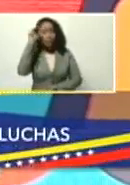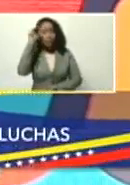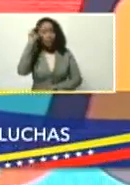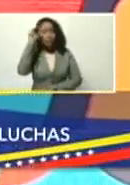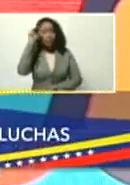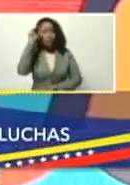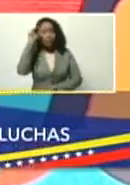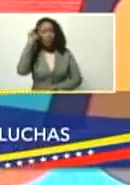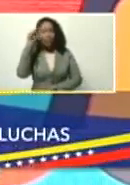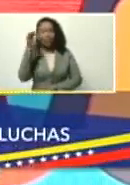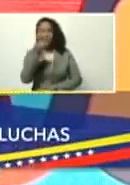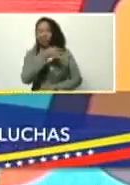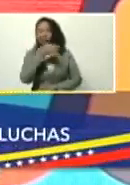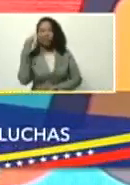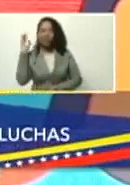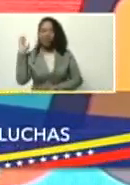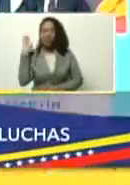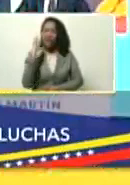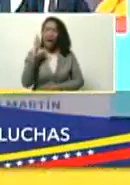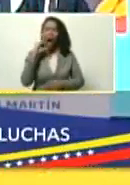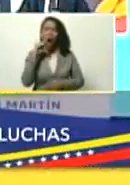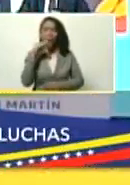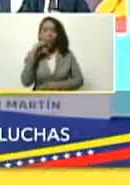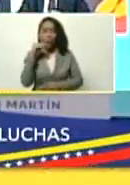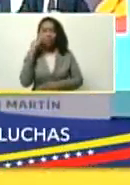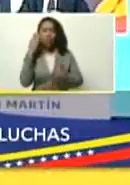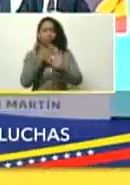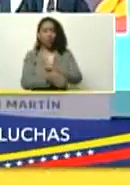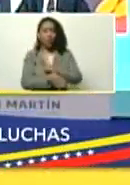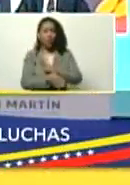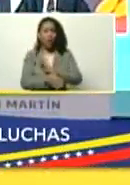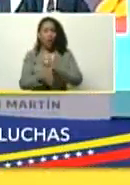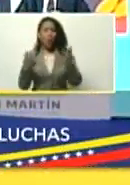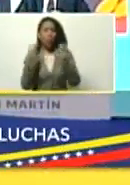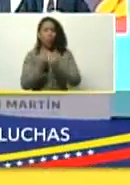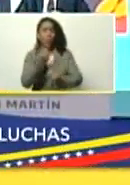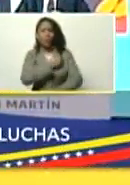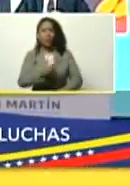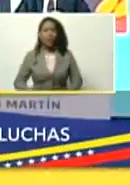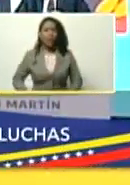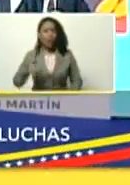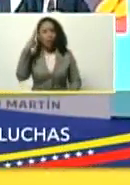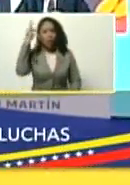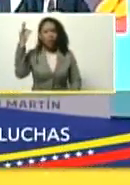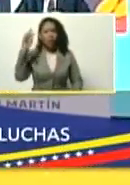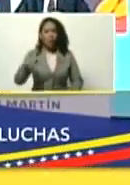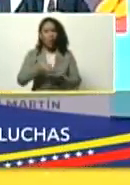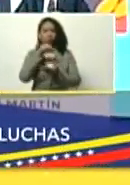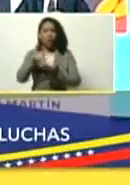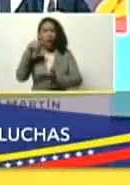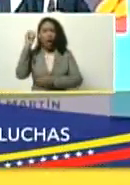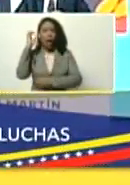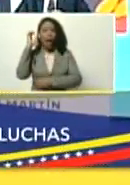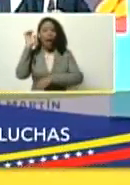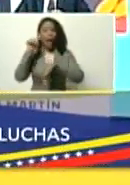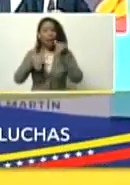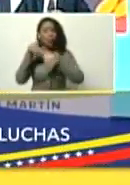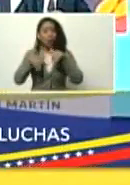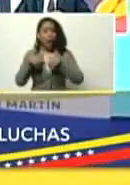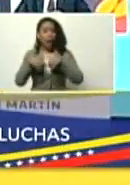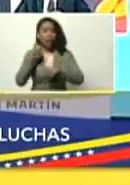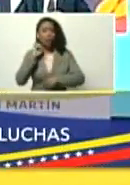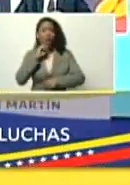excepcional. Lo venía hablando ahora con el presidente del Consejo Nacional Electoral, historiador y